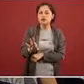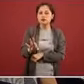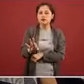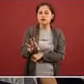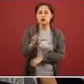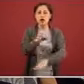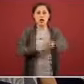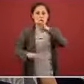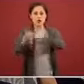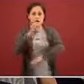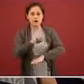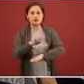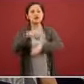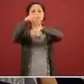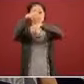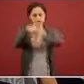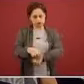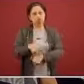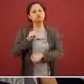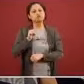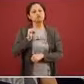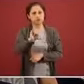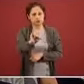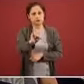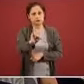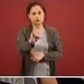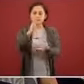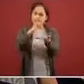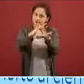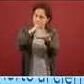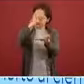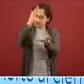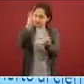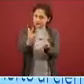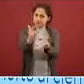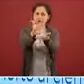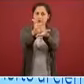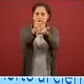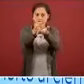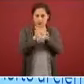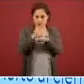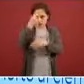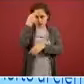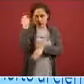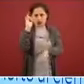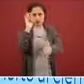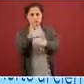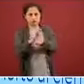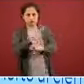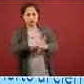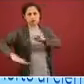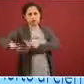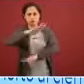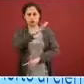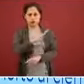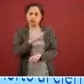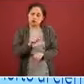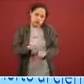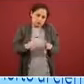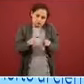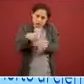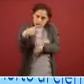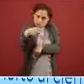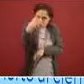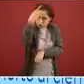actividad empresarial y que cooperaron para el beneficio de toda la población mexicana, incluidos ustedes, por